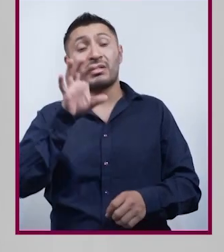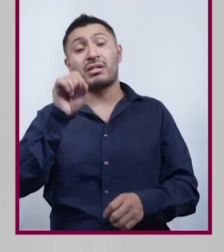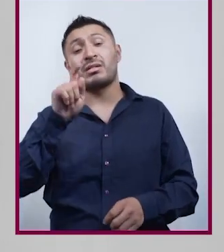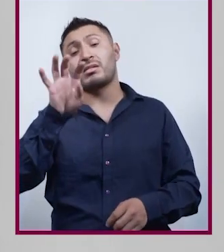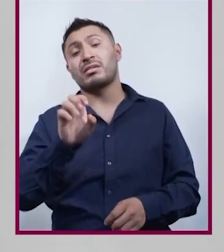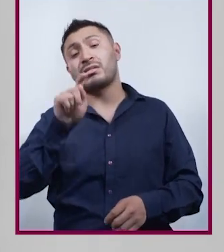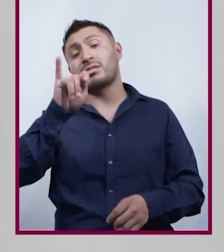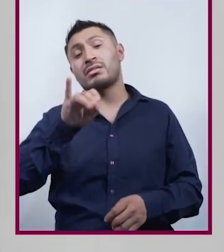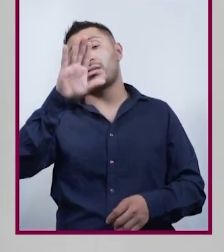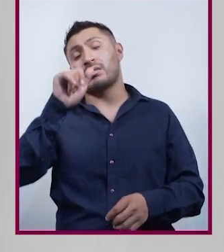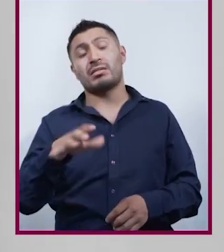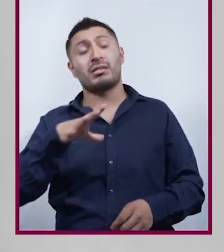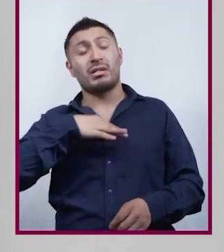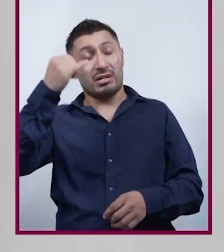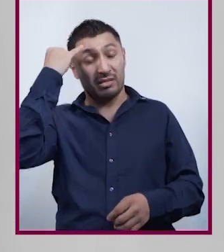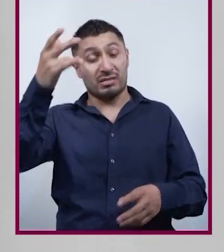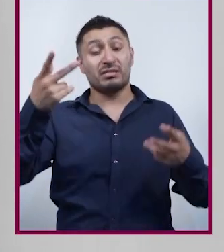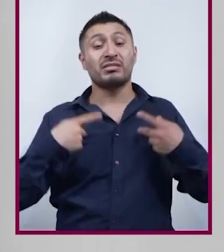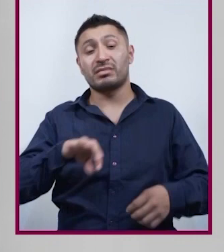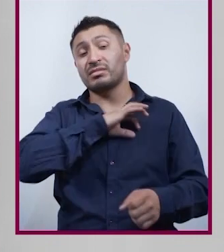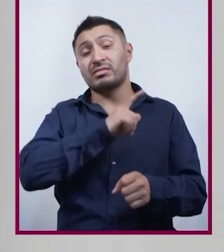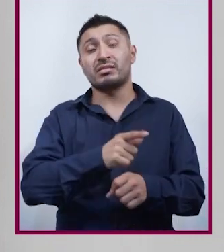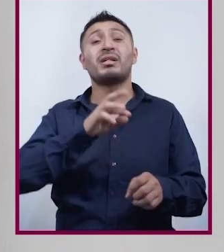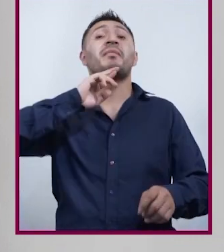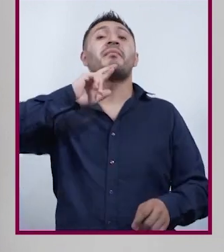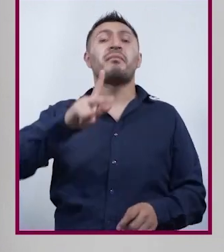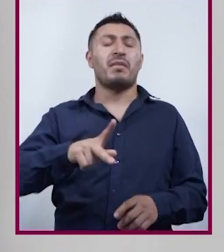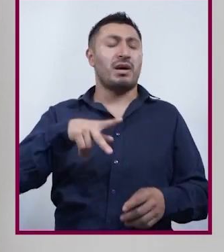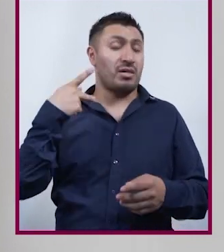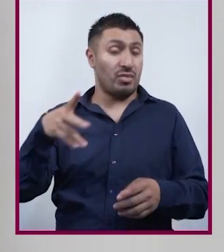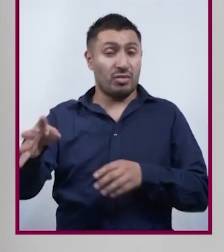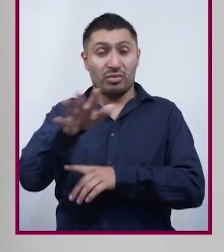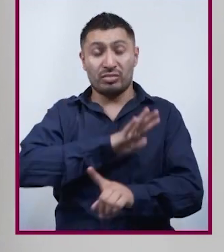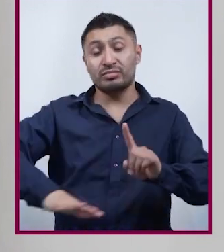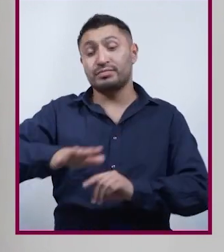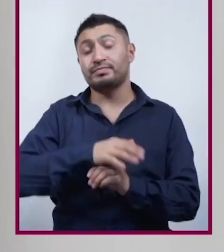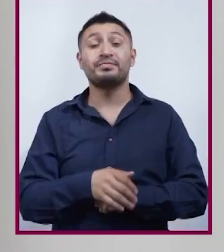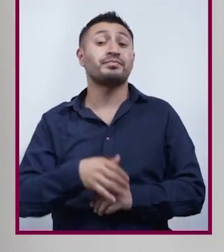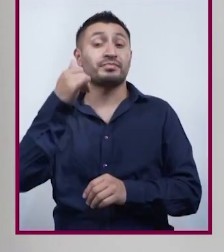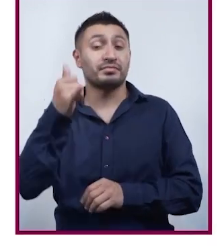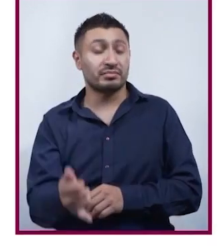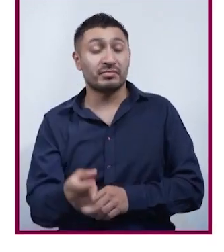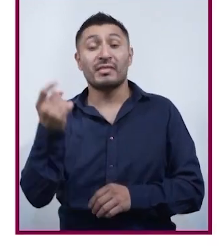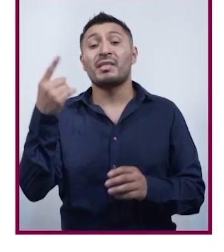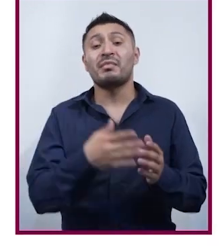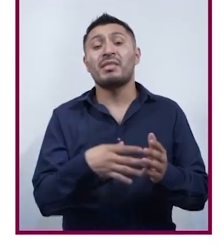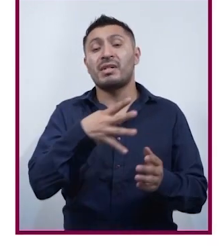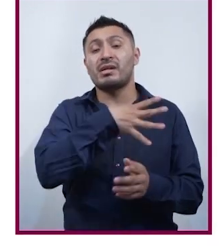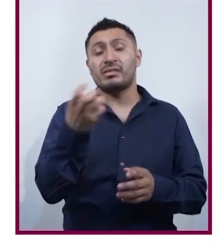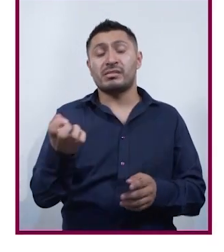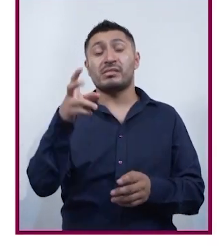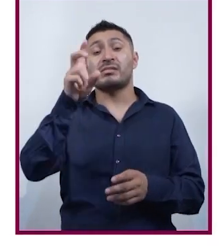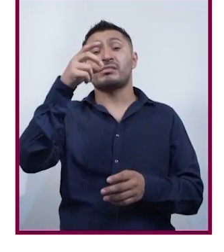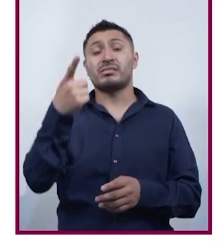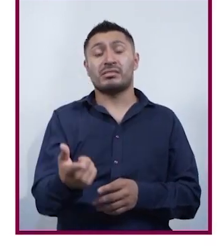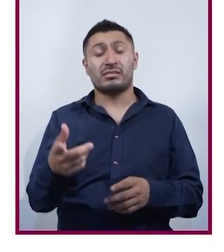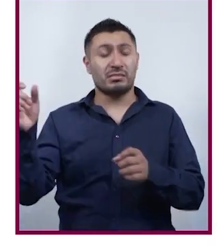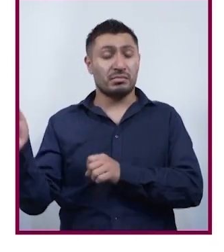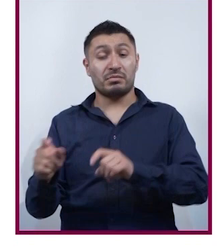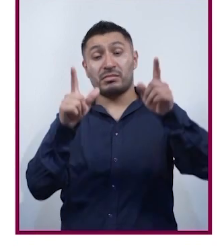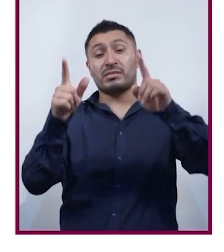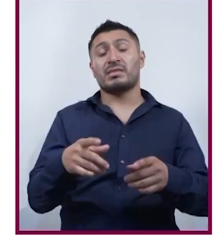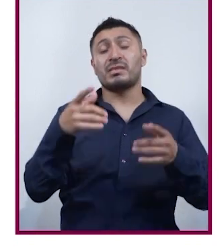libro Estética, considerado por los especialistas el mejor de su producción. Además, en